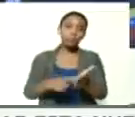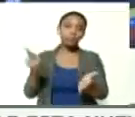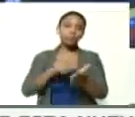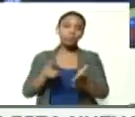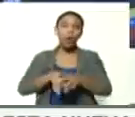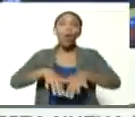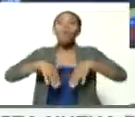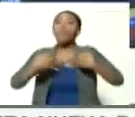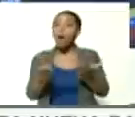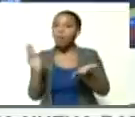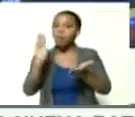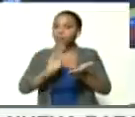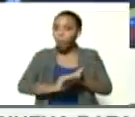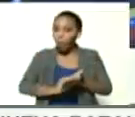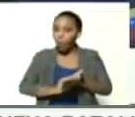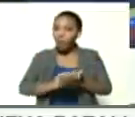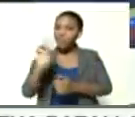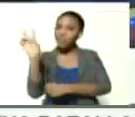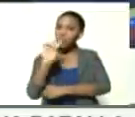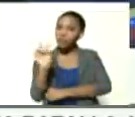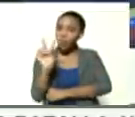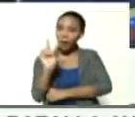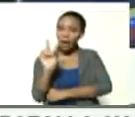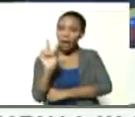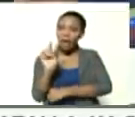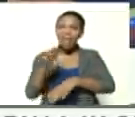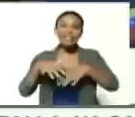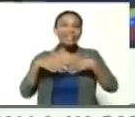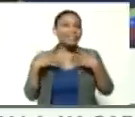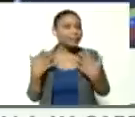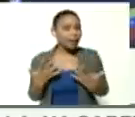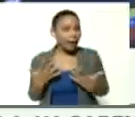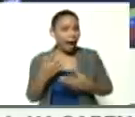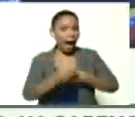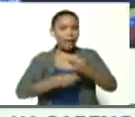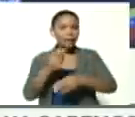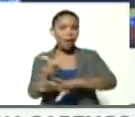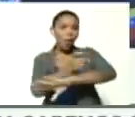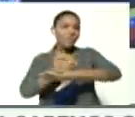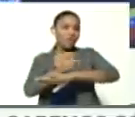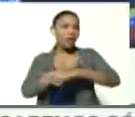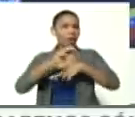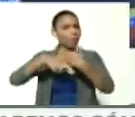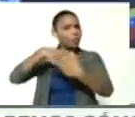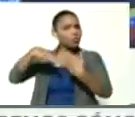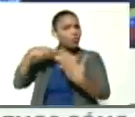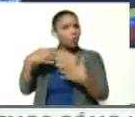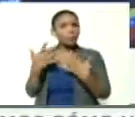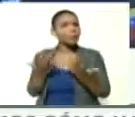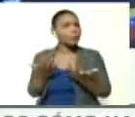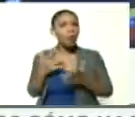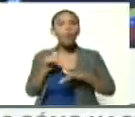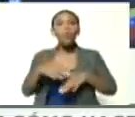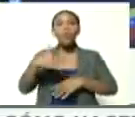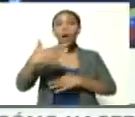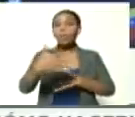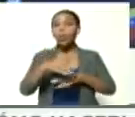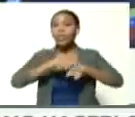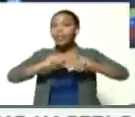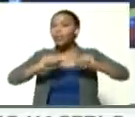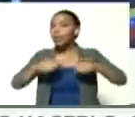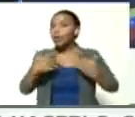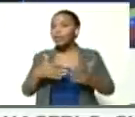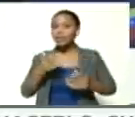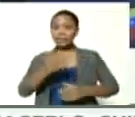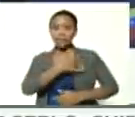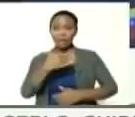cuál es la posición de Venezuela y qué hace el gobierno revolucionario cuando su territorio